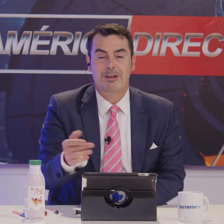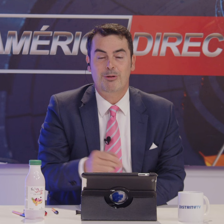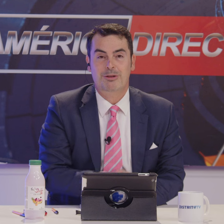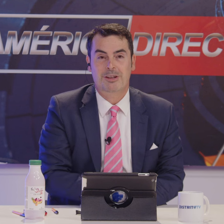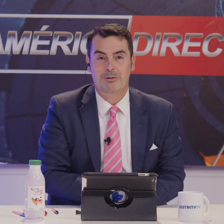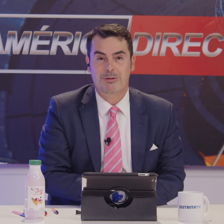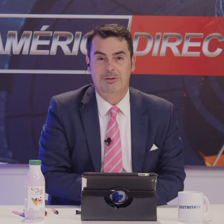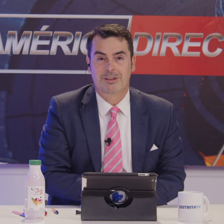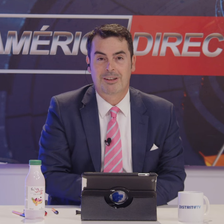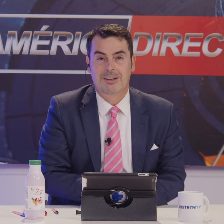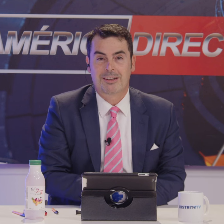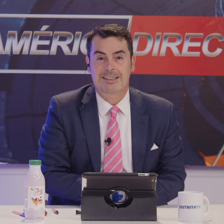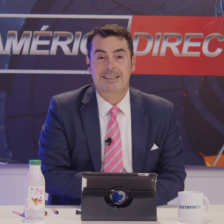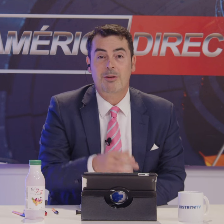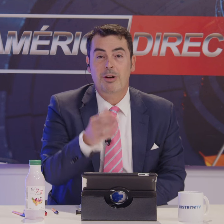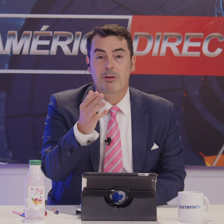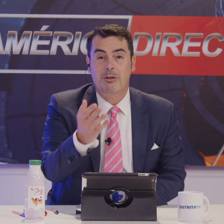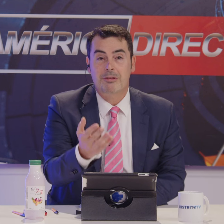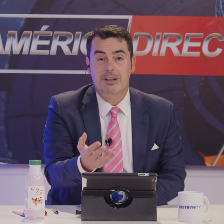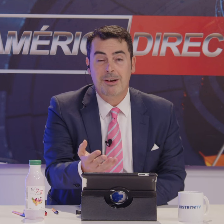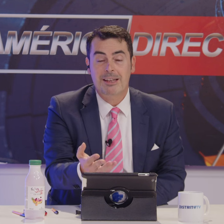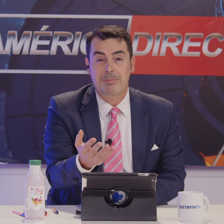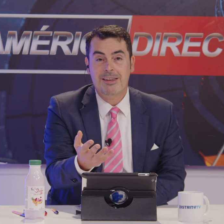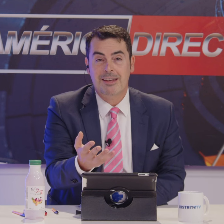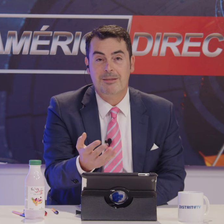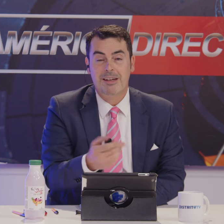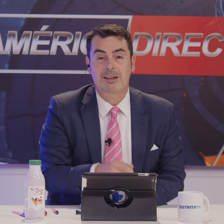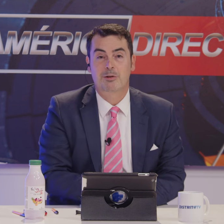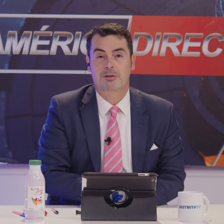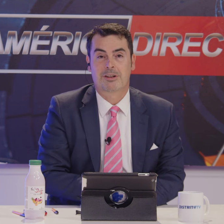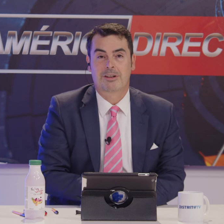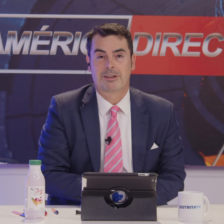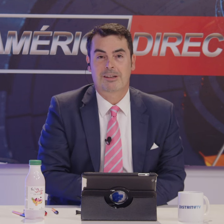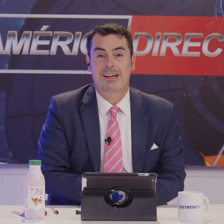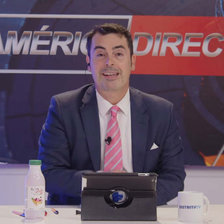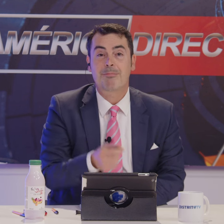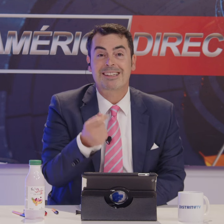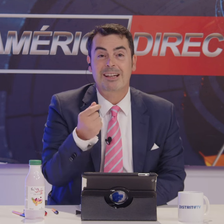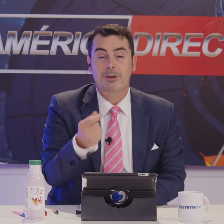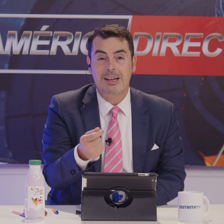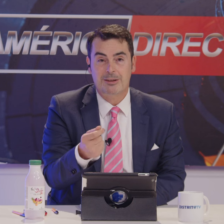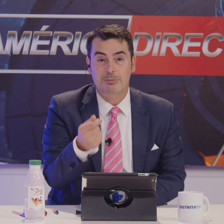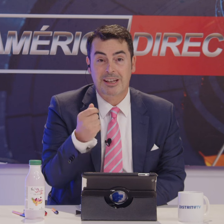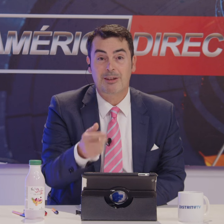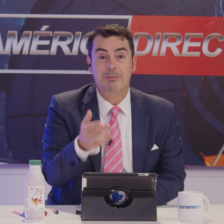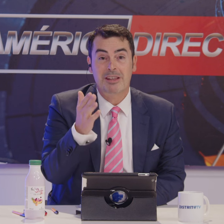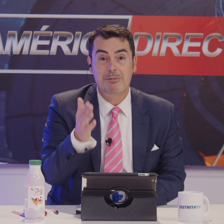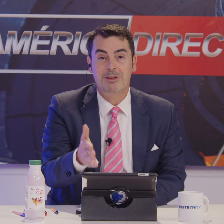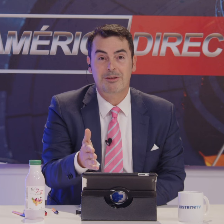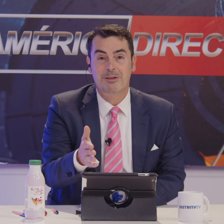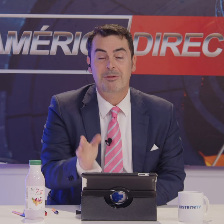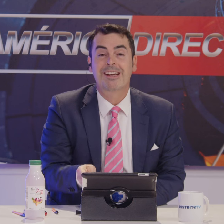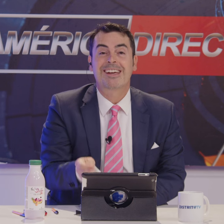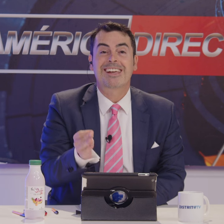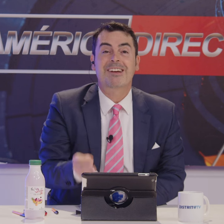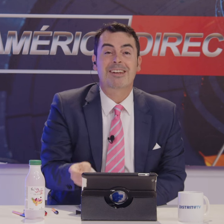prácticamente todos los territorios si es que cuando se va a España de México ingerían nsca orías los Mexicanos al principio del